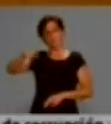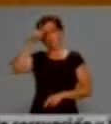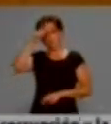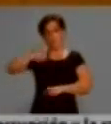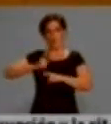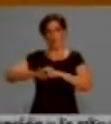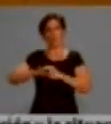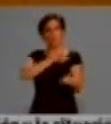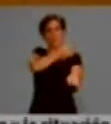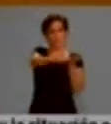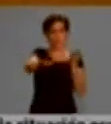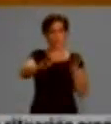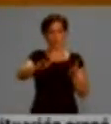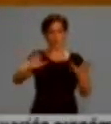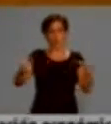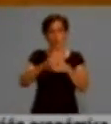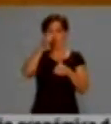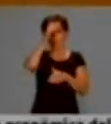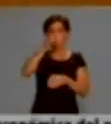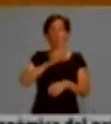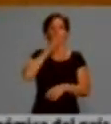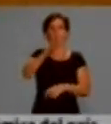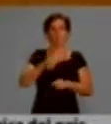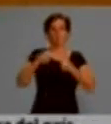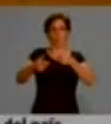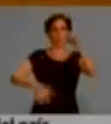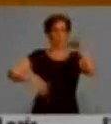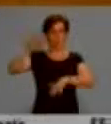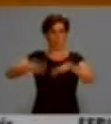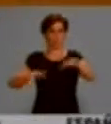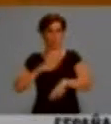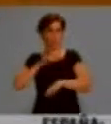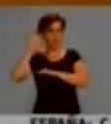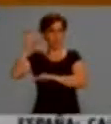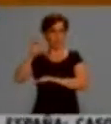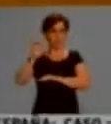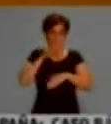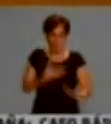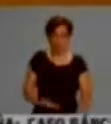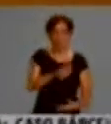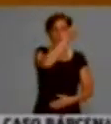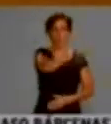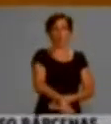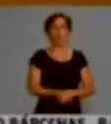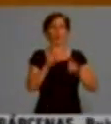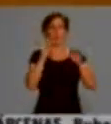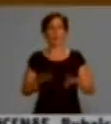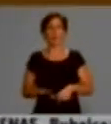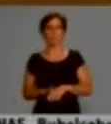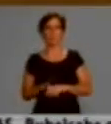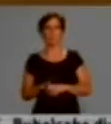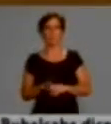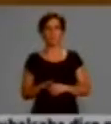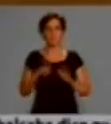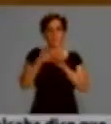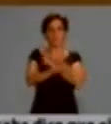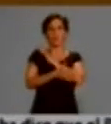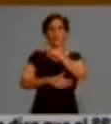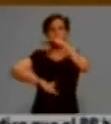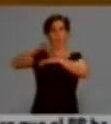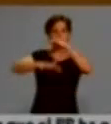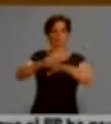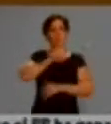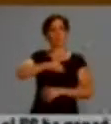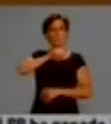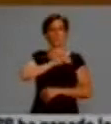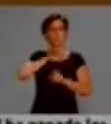andar enfangado en los tribunales, desestabilizando el país. Y usted hoy también es causa de desestabilización de